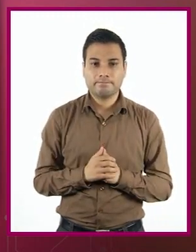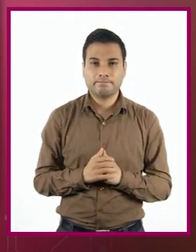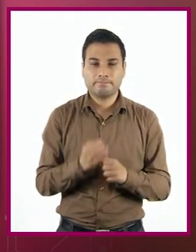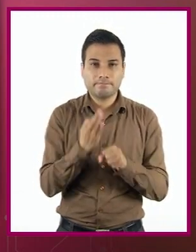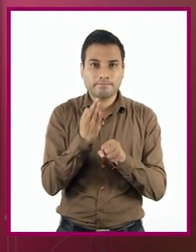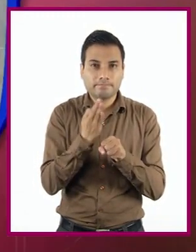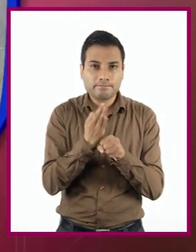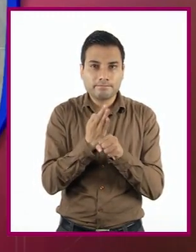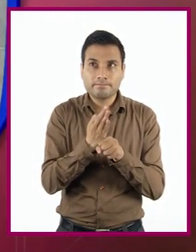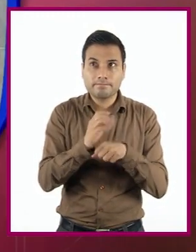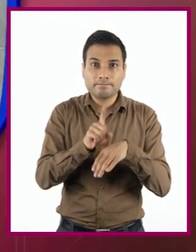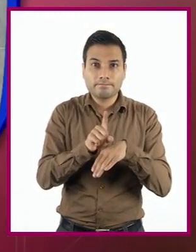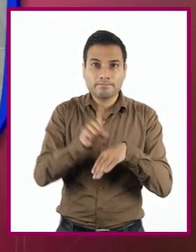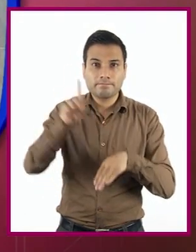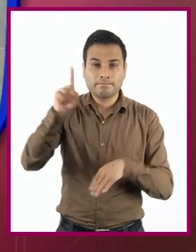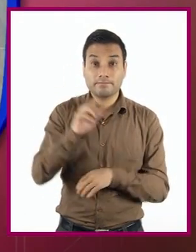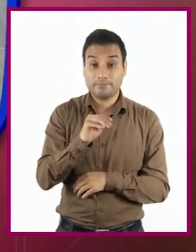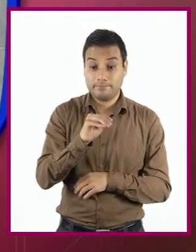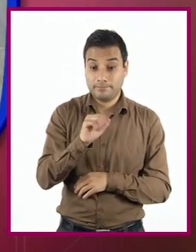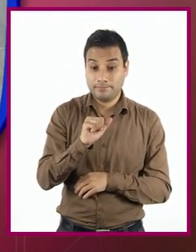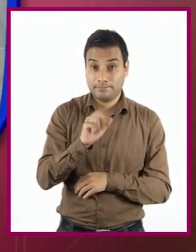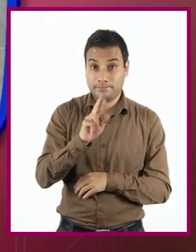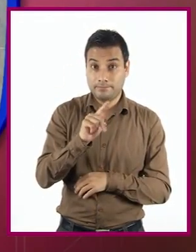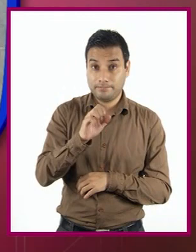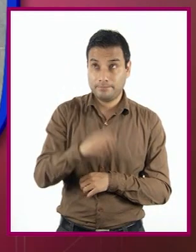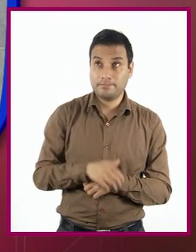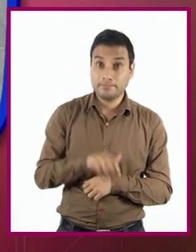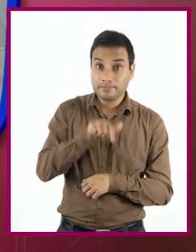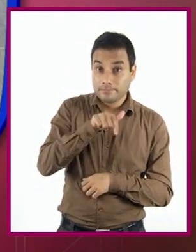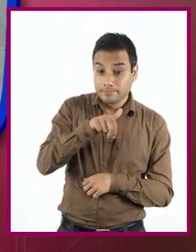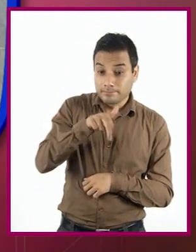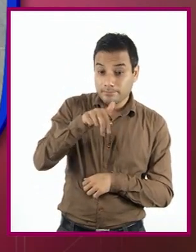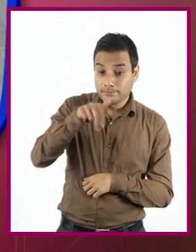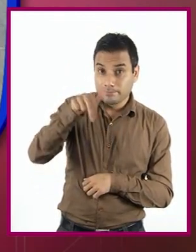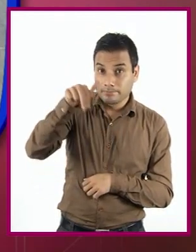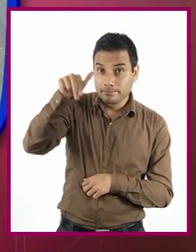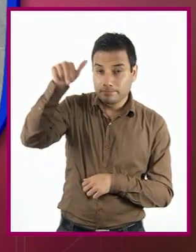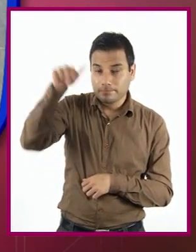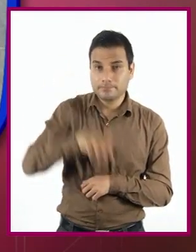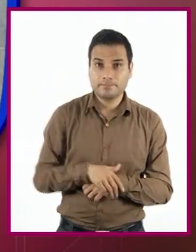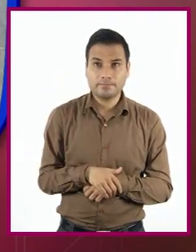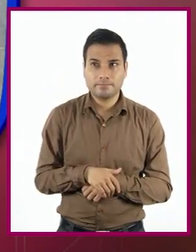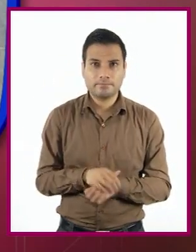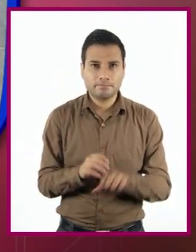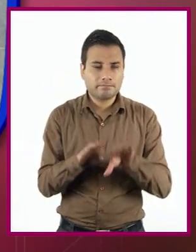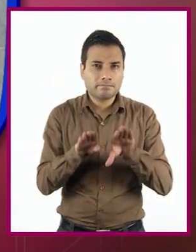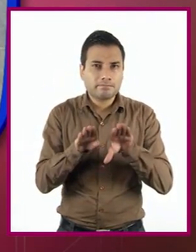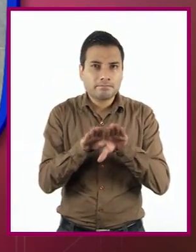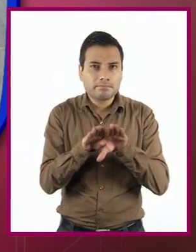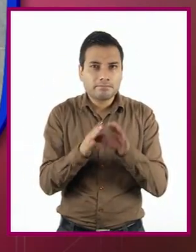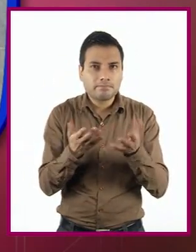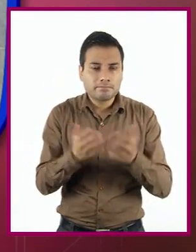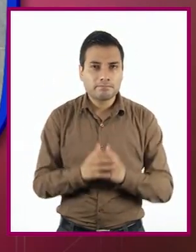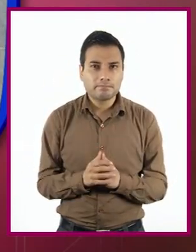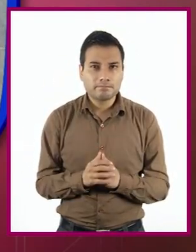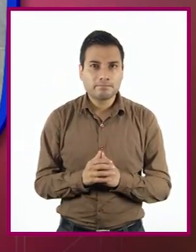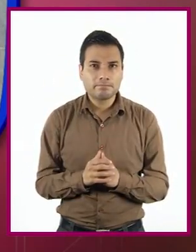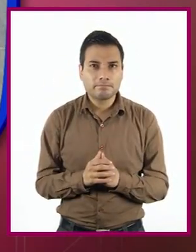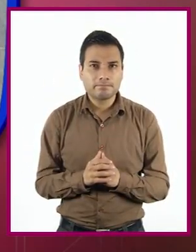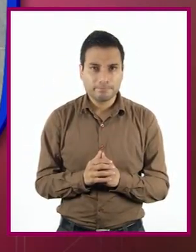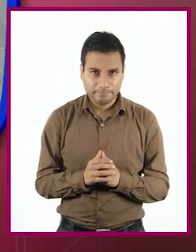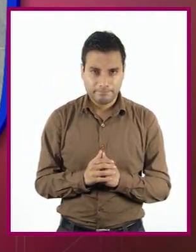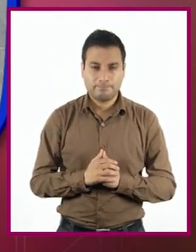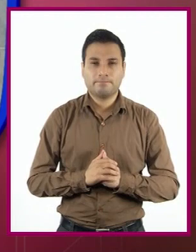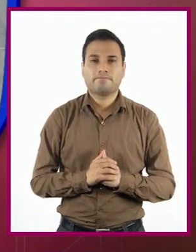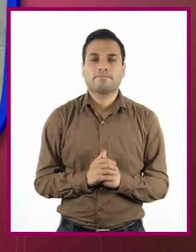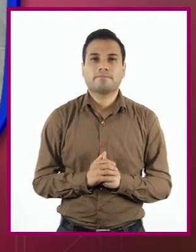a Marte caminando, ¿quién debería de haber salido? Entonces, pues, debería haber salido un hombre de Neandertal, por